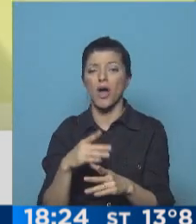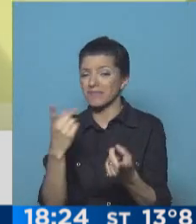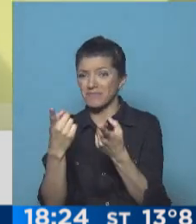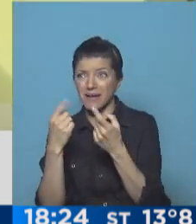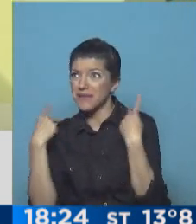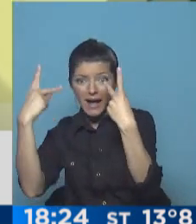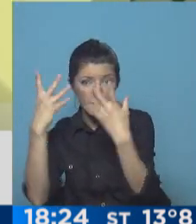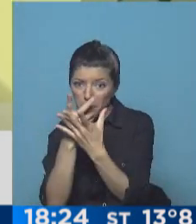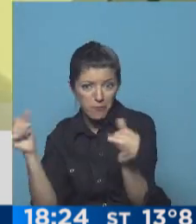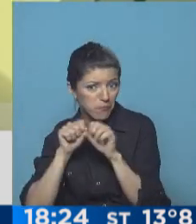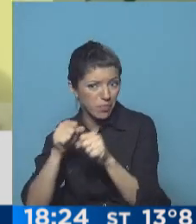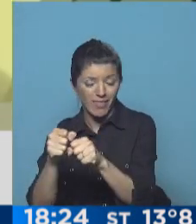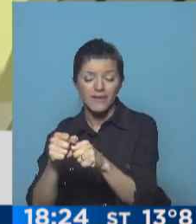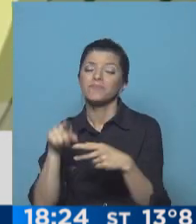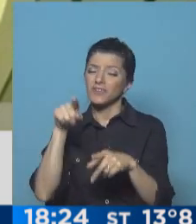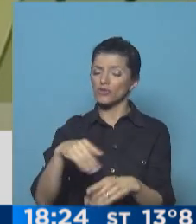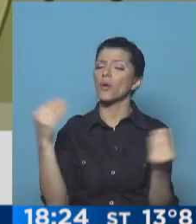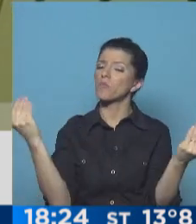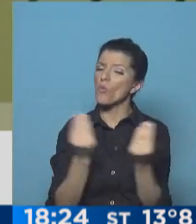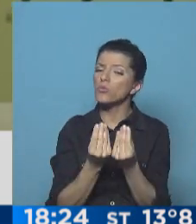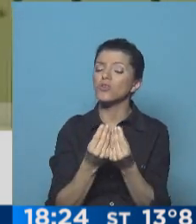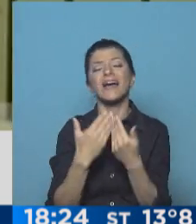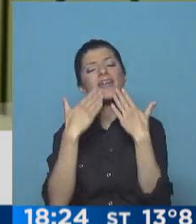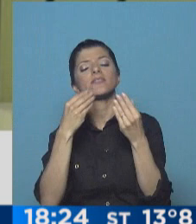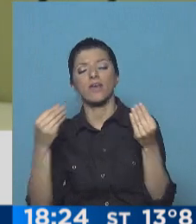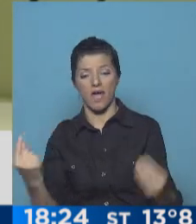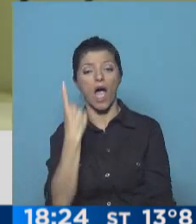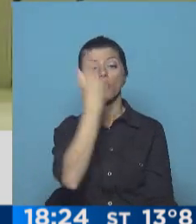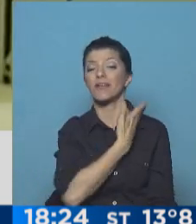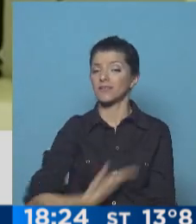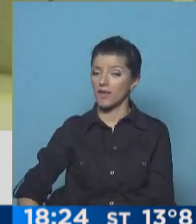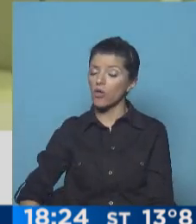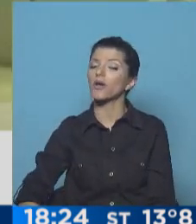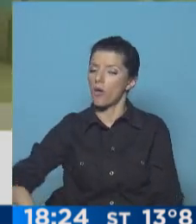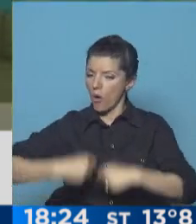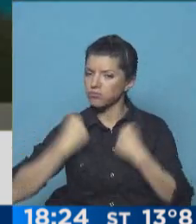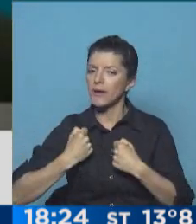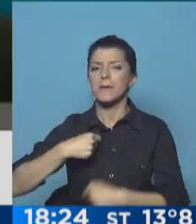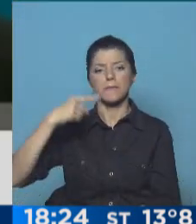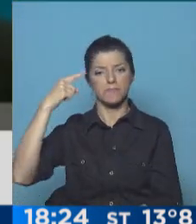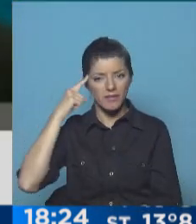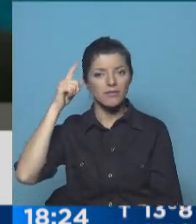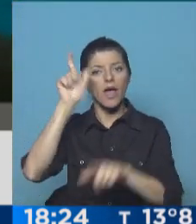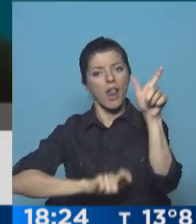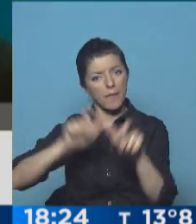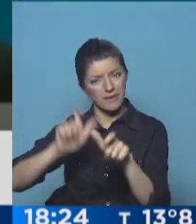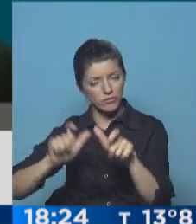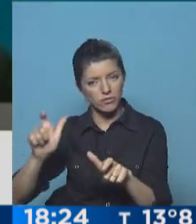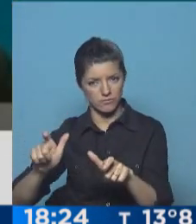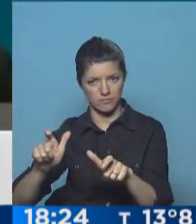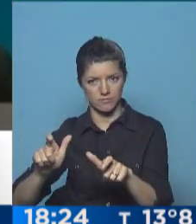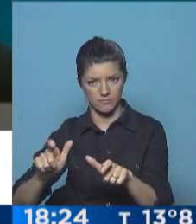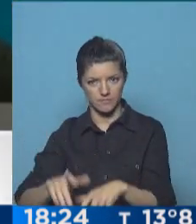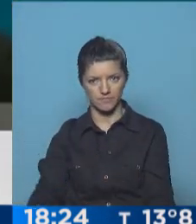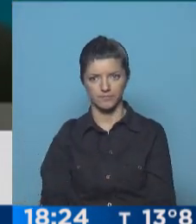hay miles, y esto lo permite un Estado presente, un Estado presente que piensa en la gente.